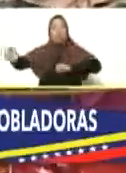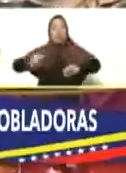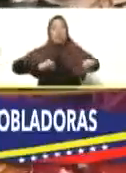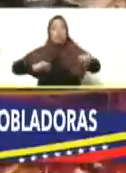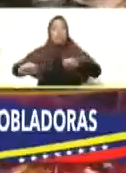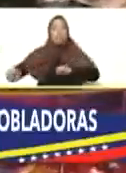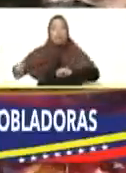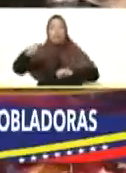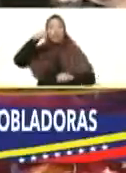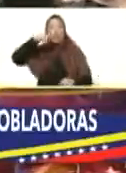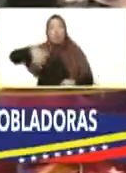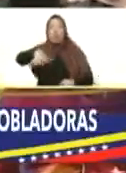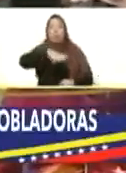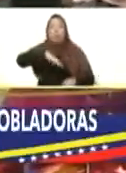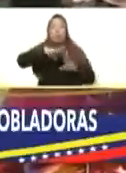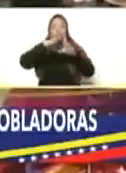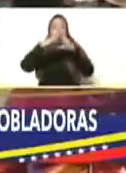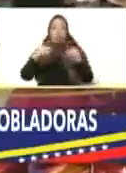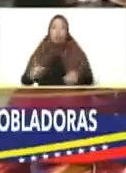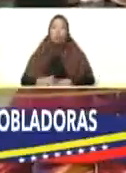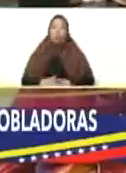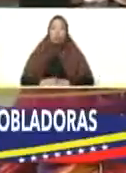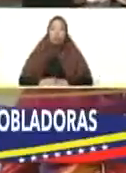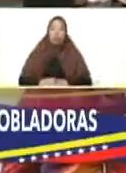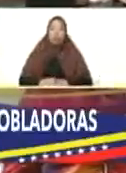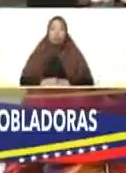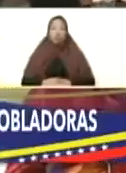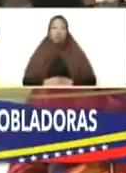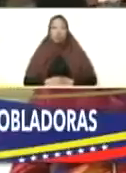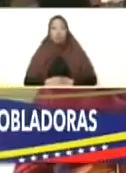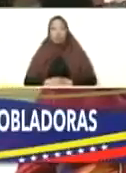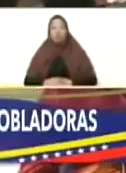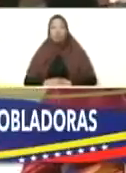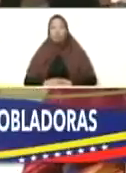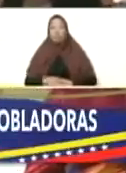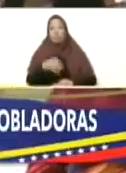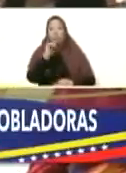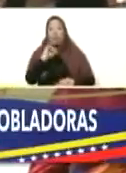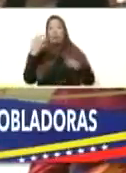pobladores y con todos bueno y ahí